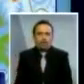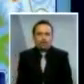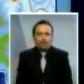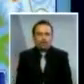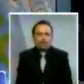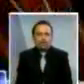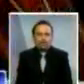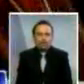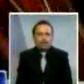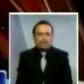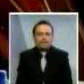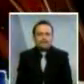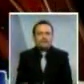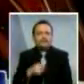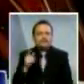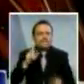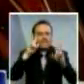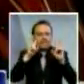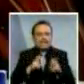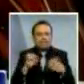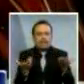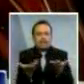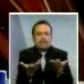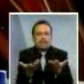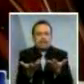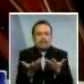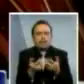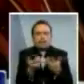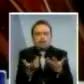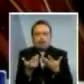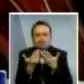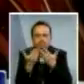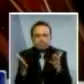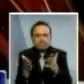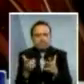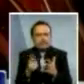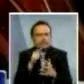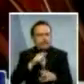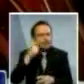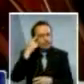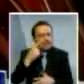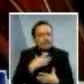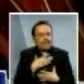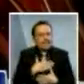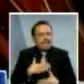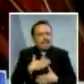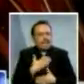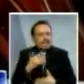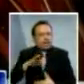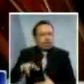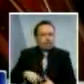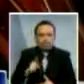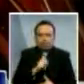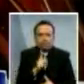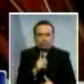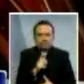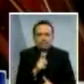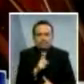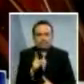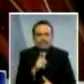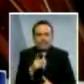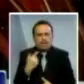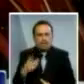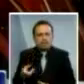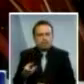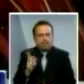¿y qué pasa entonces con este tema? Porque va mucho más allá de una de un deseo, como usted decía, de robar. Es por una